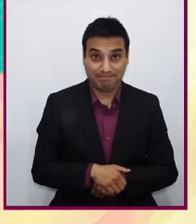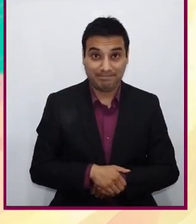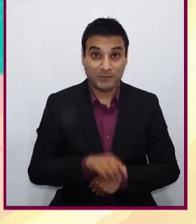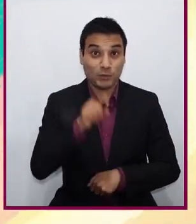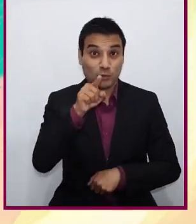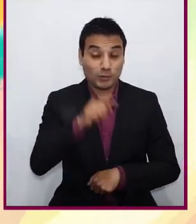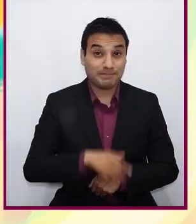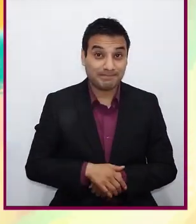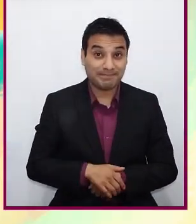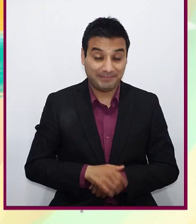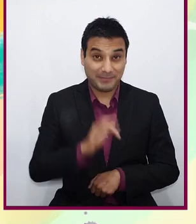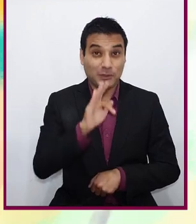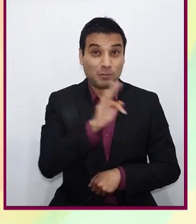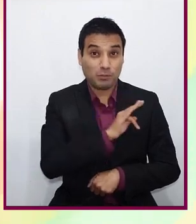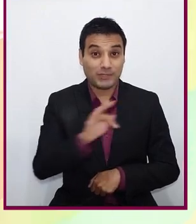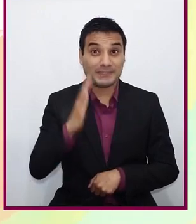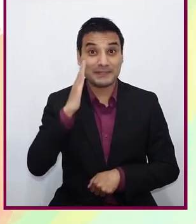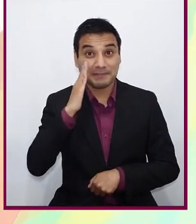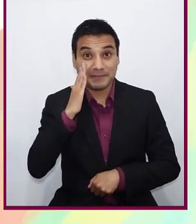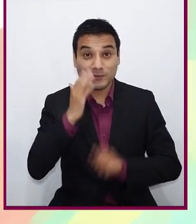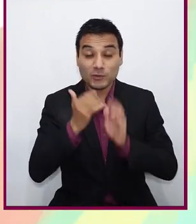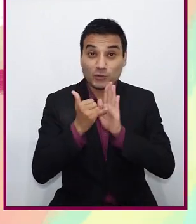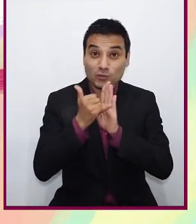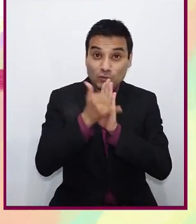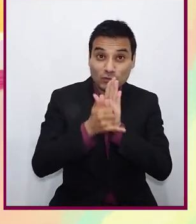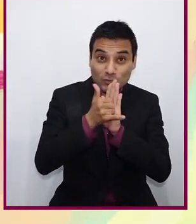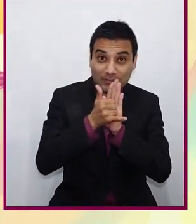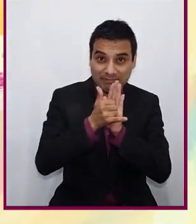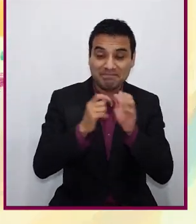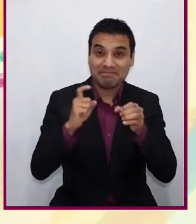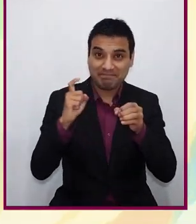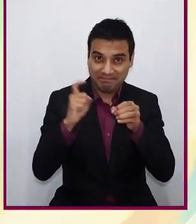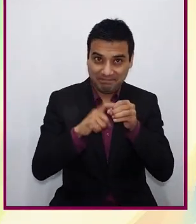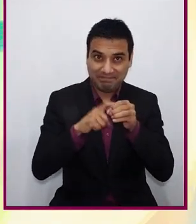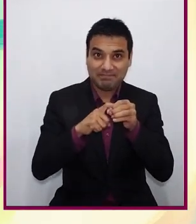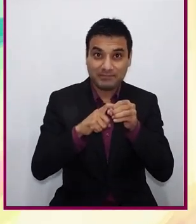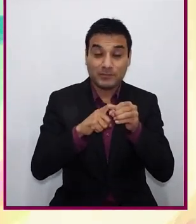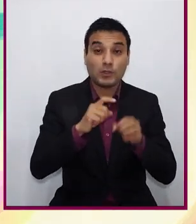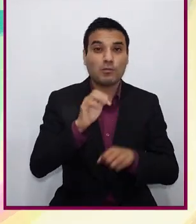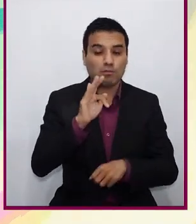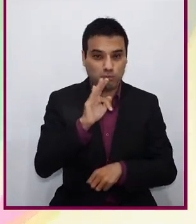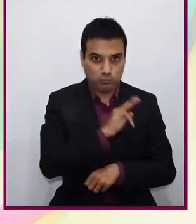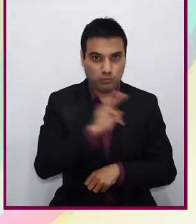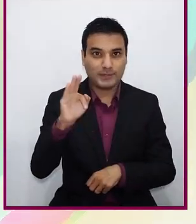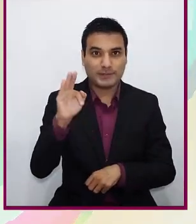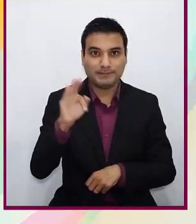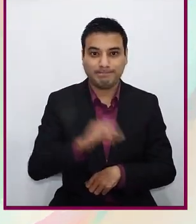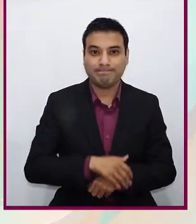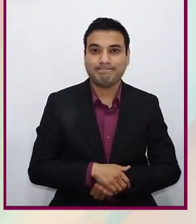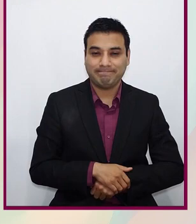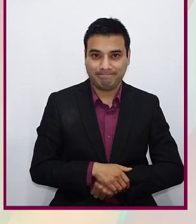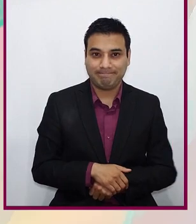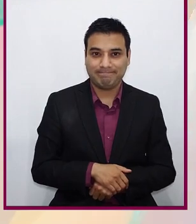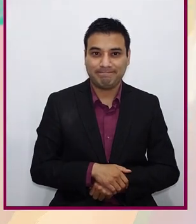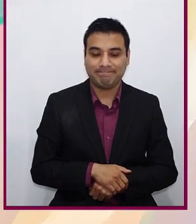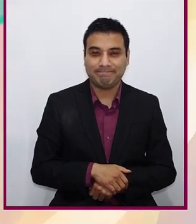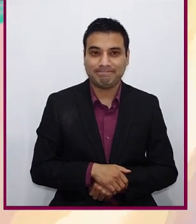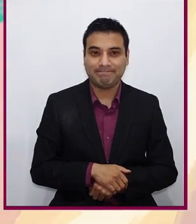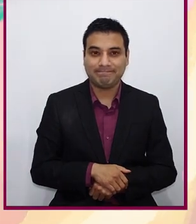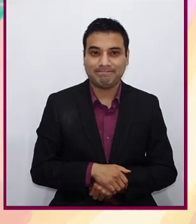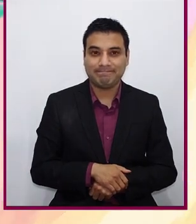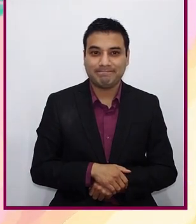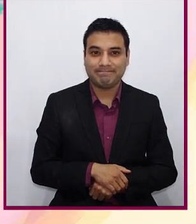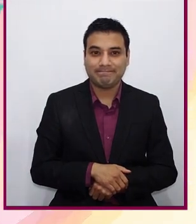conectarse con nosotros y unirse a la comunidad de jóvenes de interés y vuelven a ver los programas de jóvenes en tve en nuestro canal